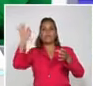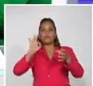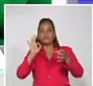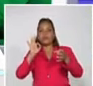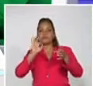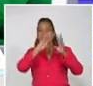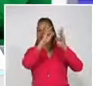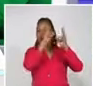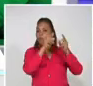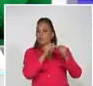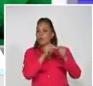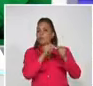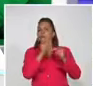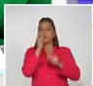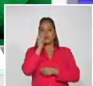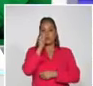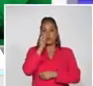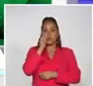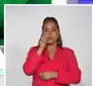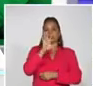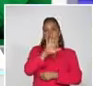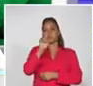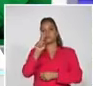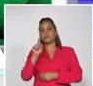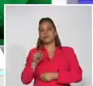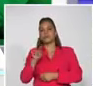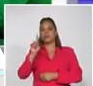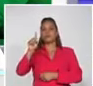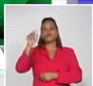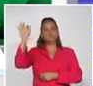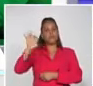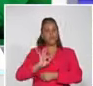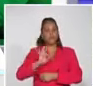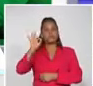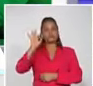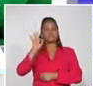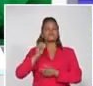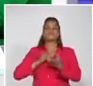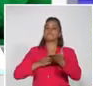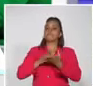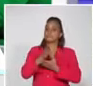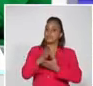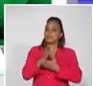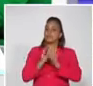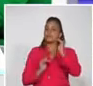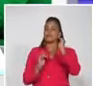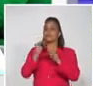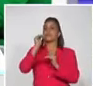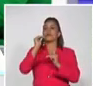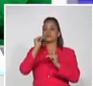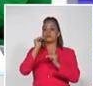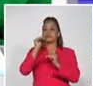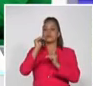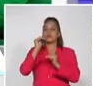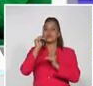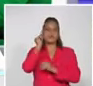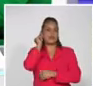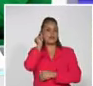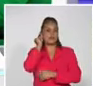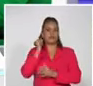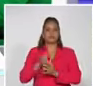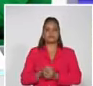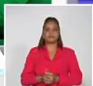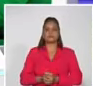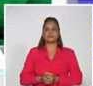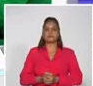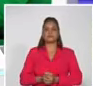el masculino con el 51,1%, pues sigue siendo superior al sexo femenino.